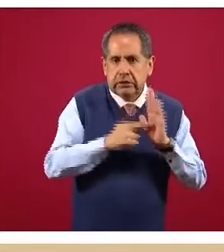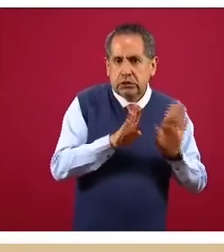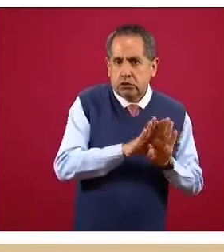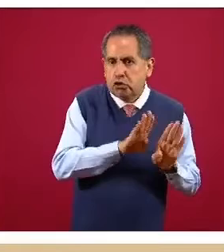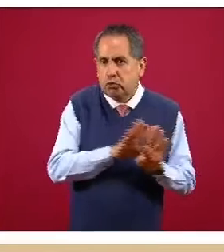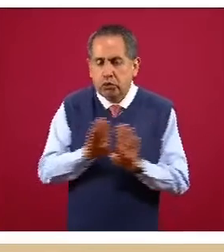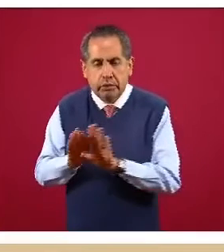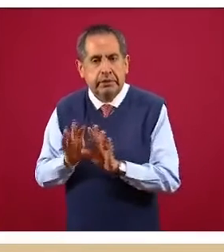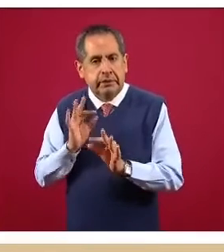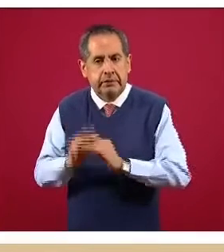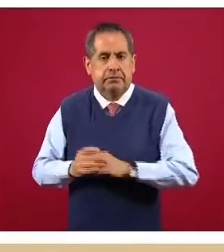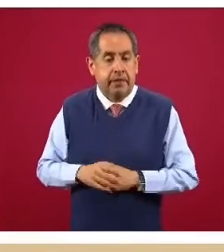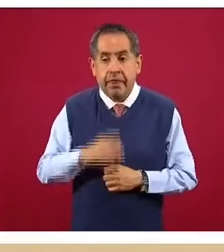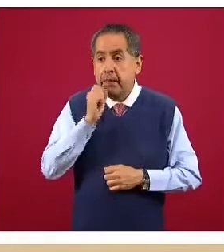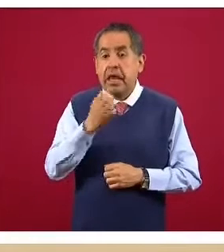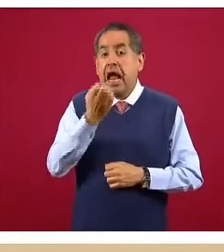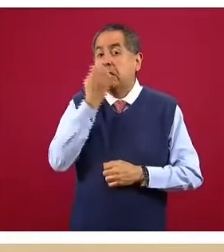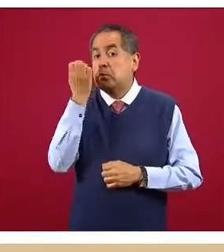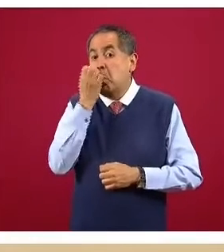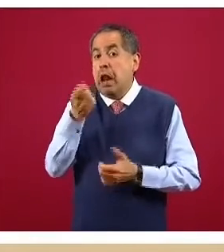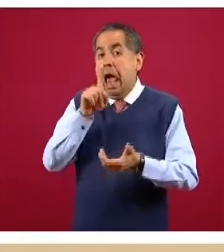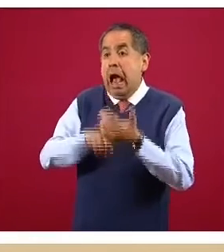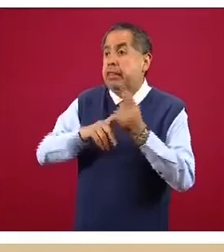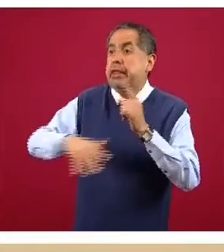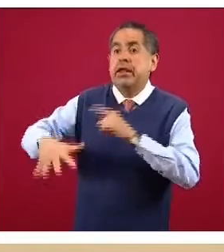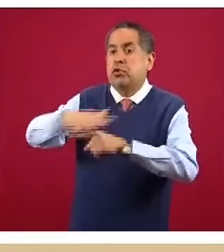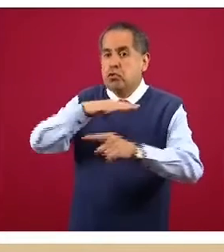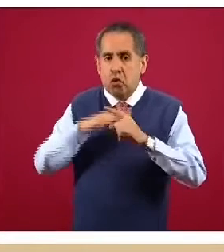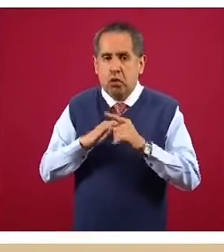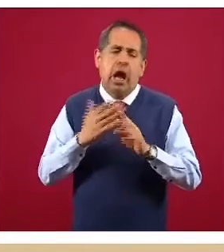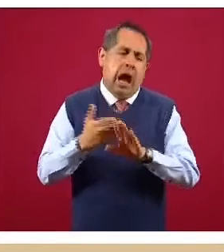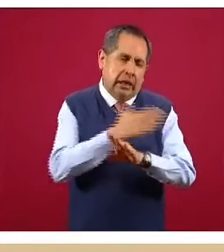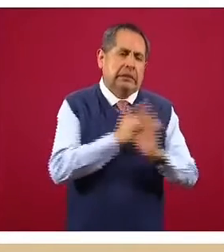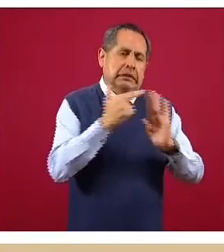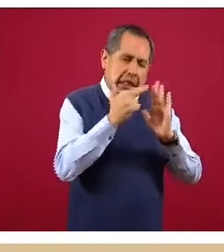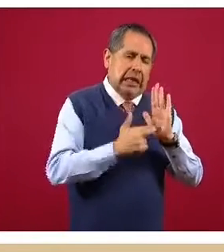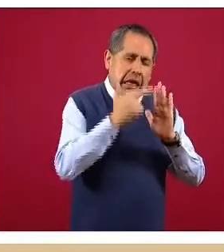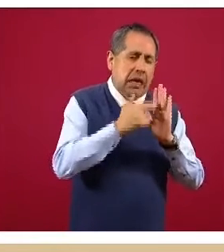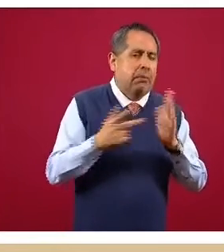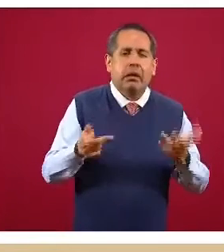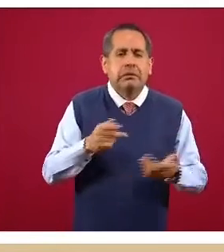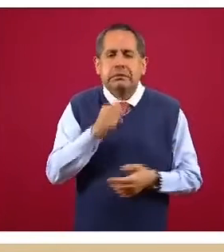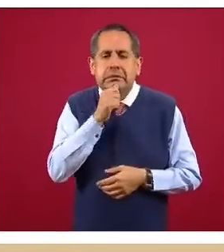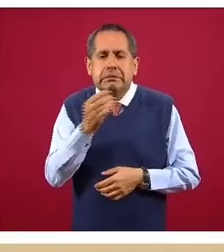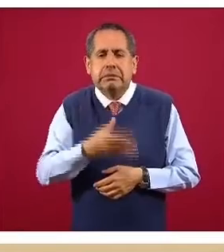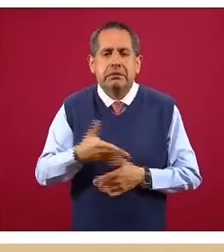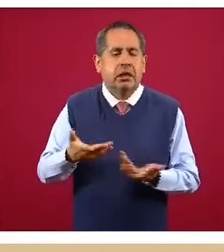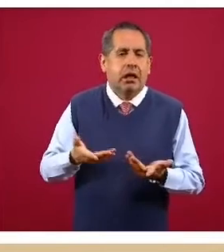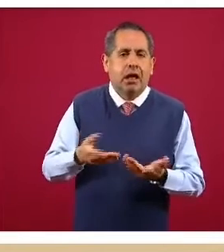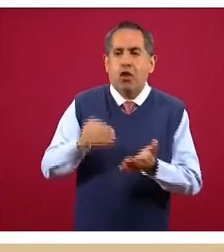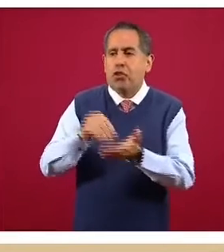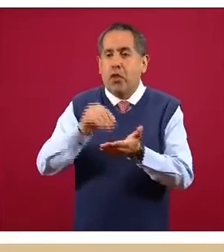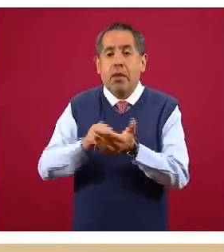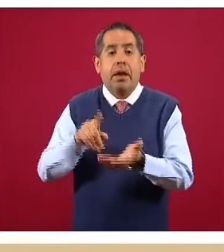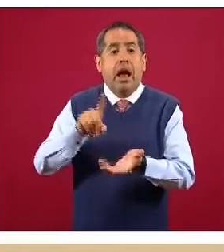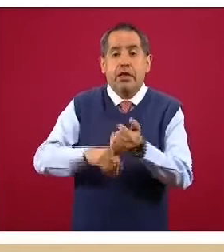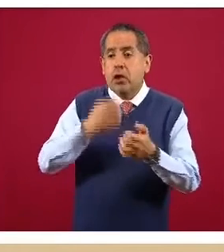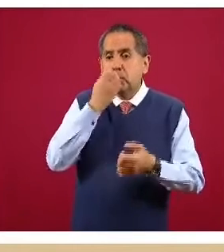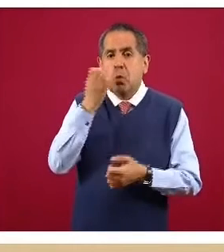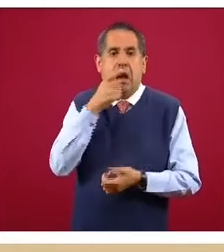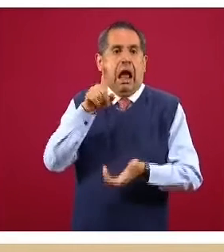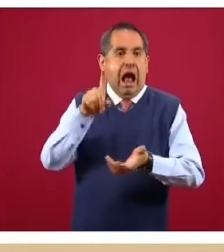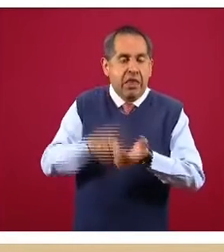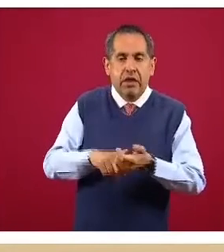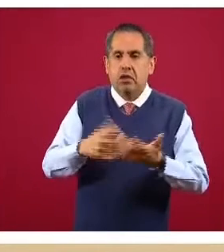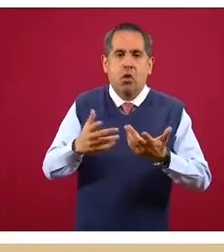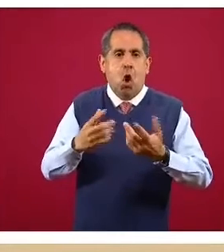la modificación de los entornos escolares que a pesar de varios lineamientos no se ha logrado. Seguimos teniendo las escuelas como una